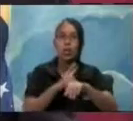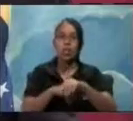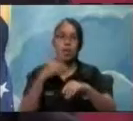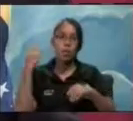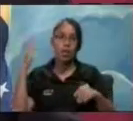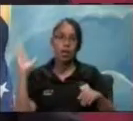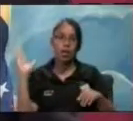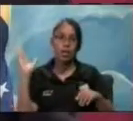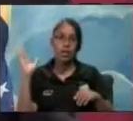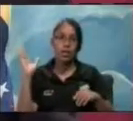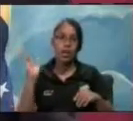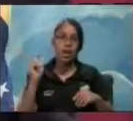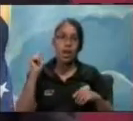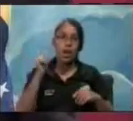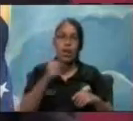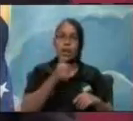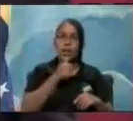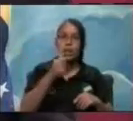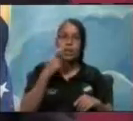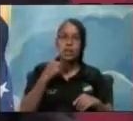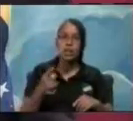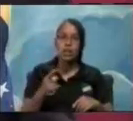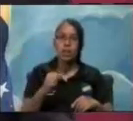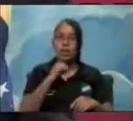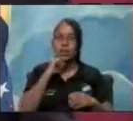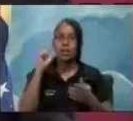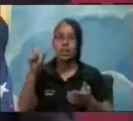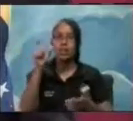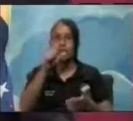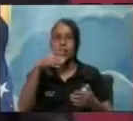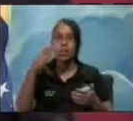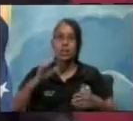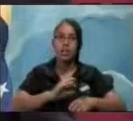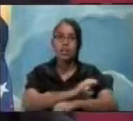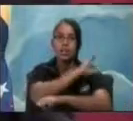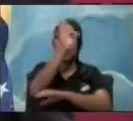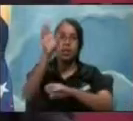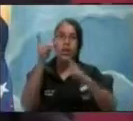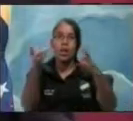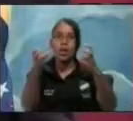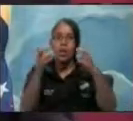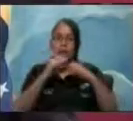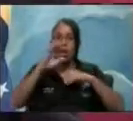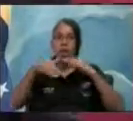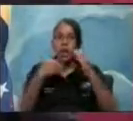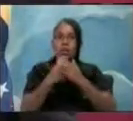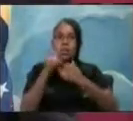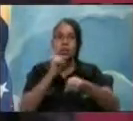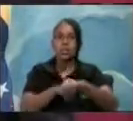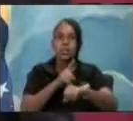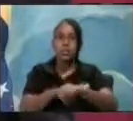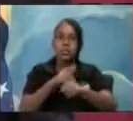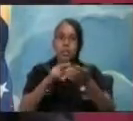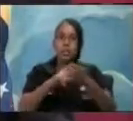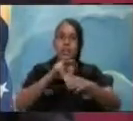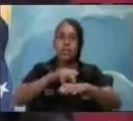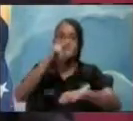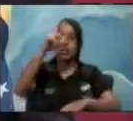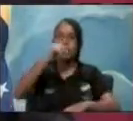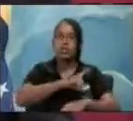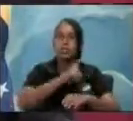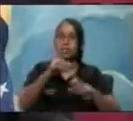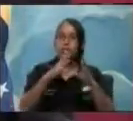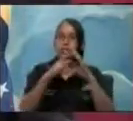antiguos. A quien de cierto es necesario que el cielo reciba hasta los tiempos de la restauración de todas